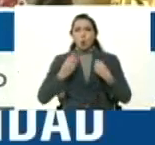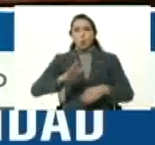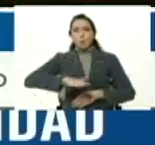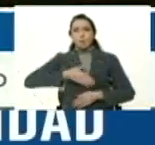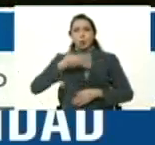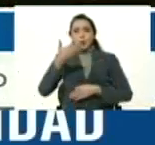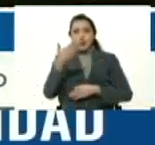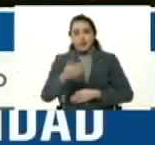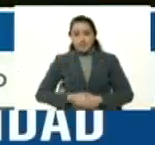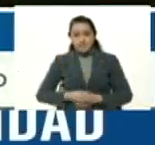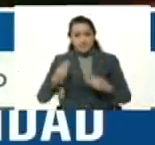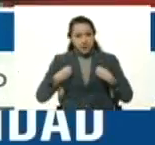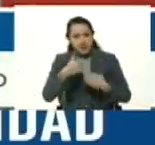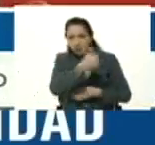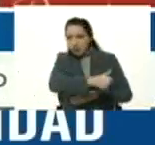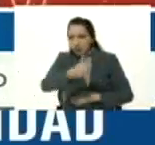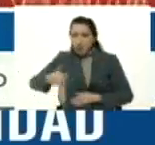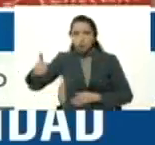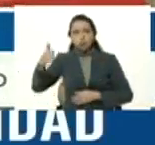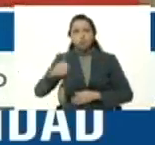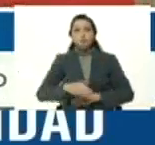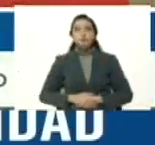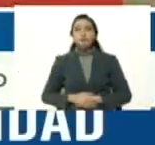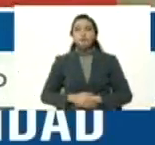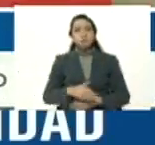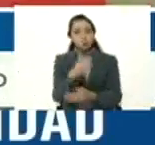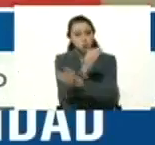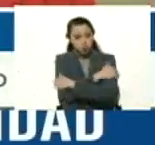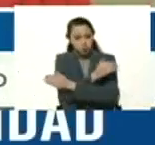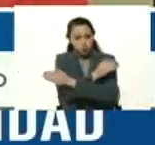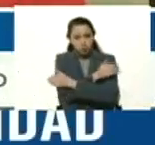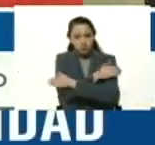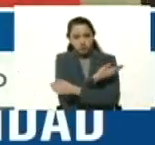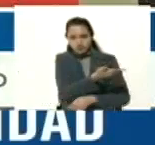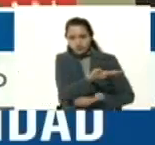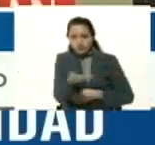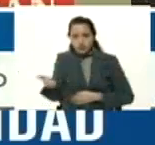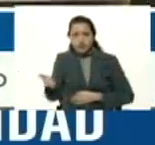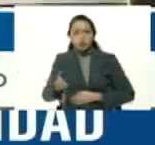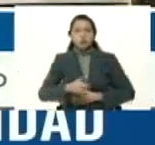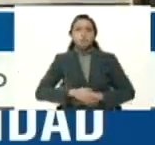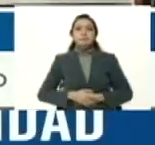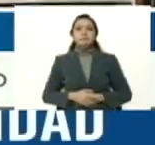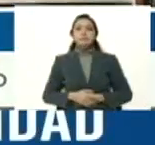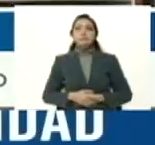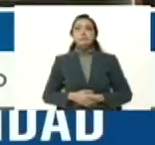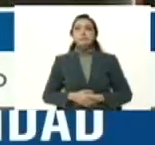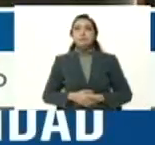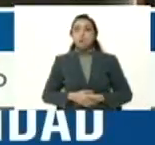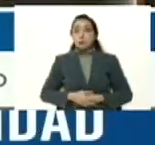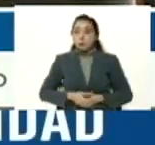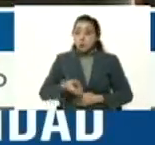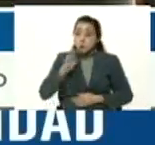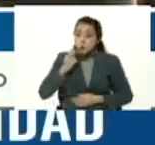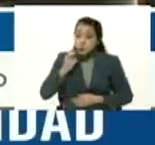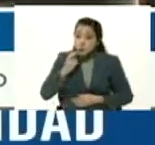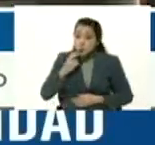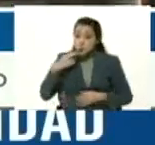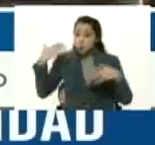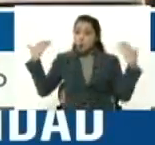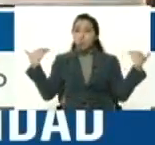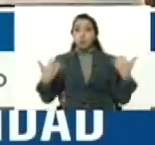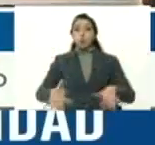el vivir viviendo. Bueno, lo felicito, muchachos, lo felicito. El chocolate, no hay pena que